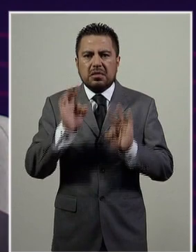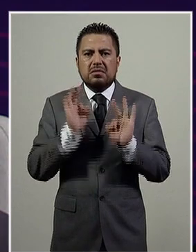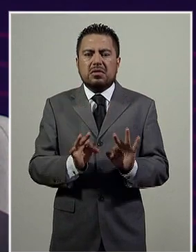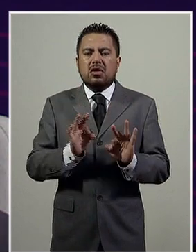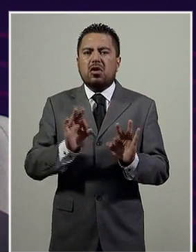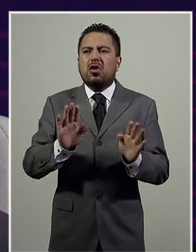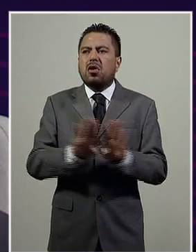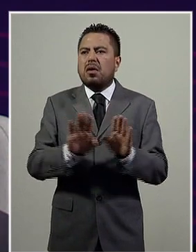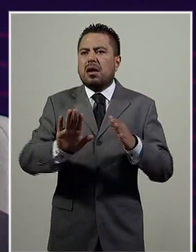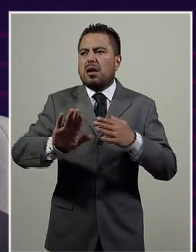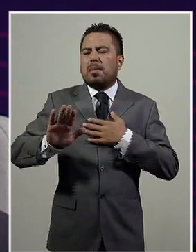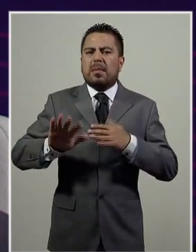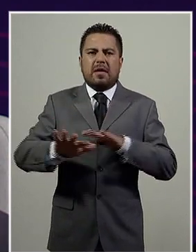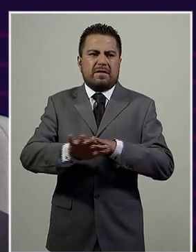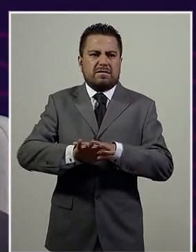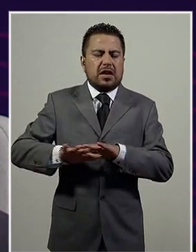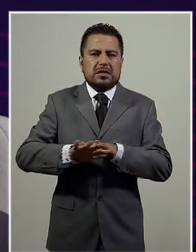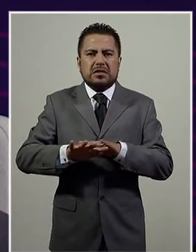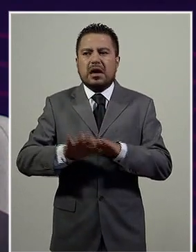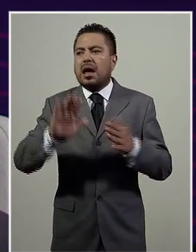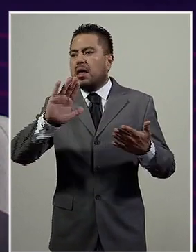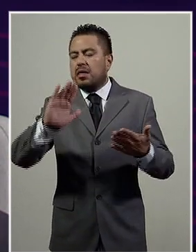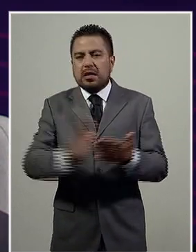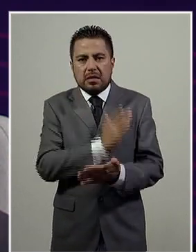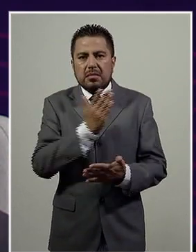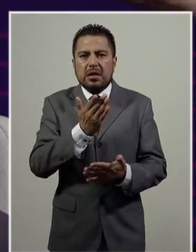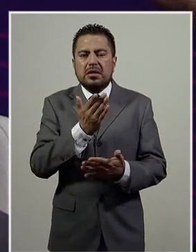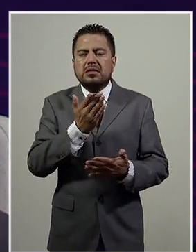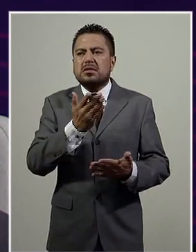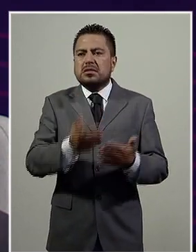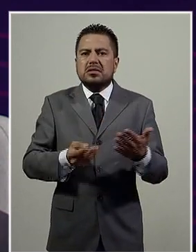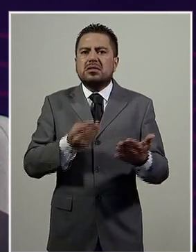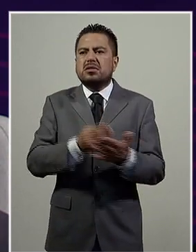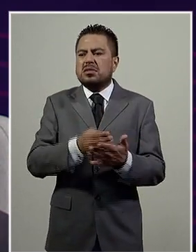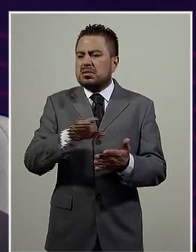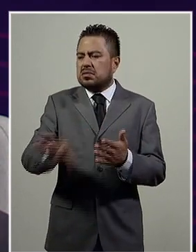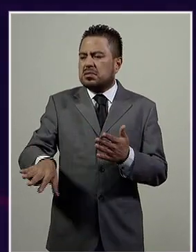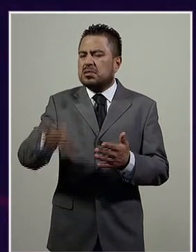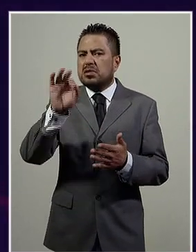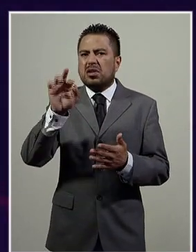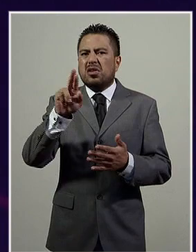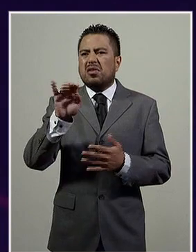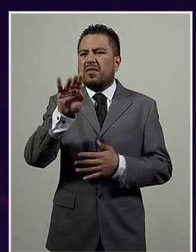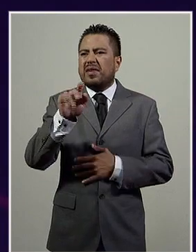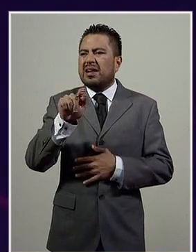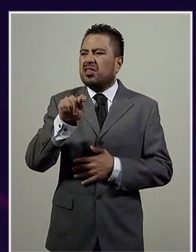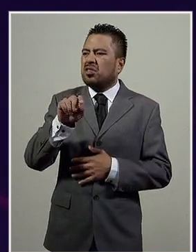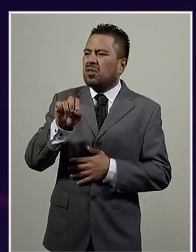el compromiso básico. Y además, tomando un poquito lo que dice Roberto también,